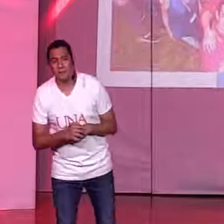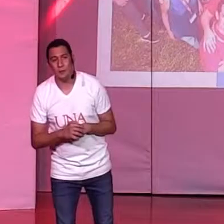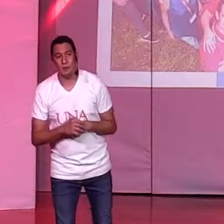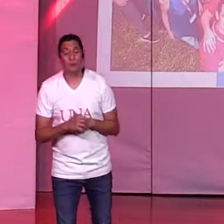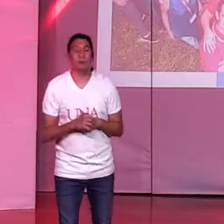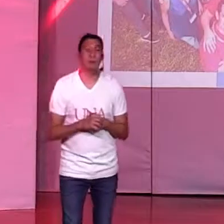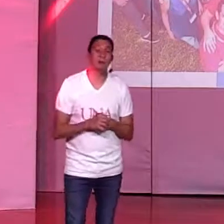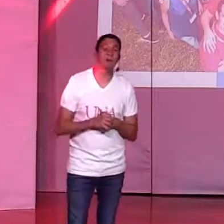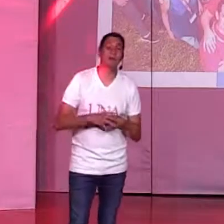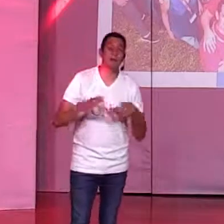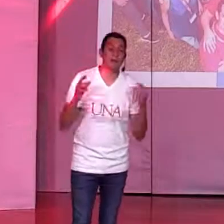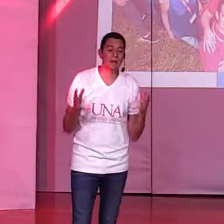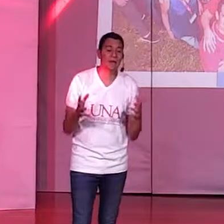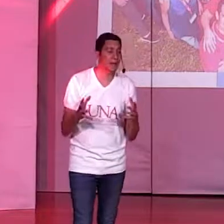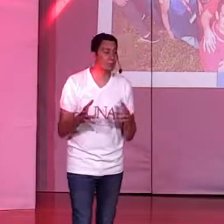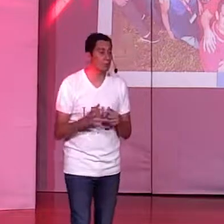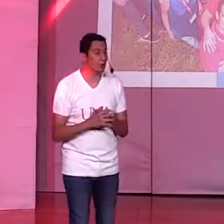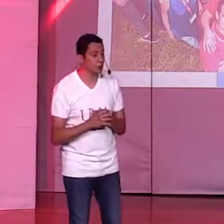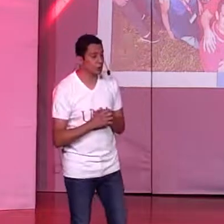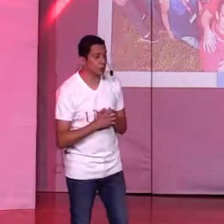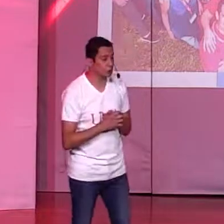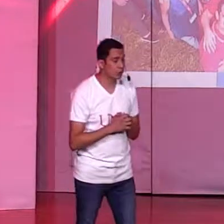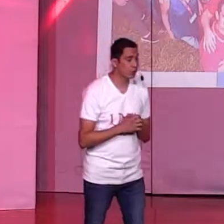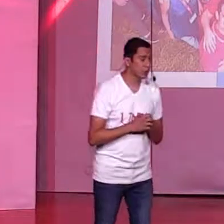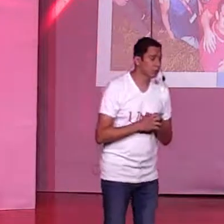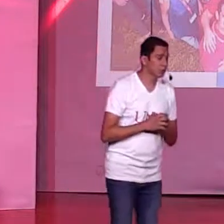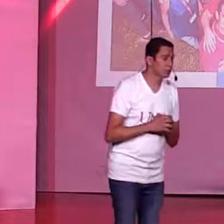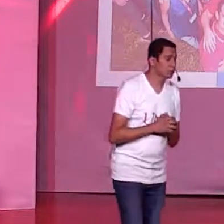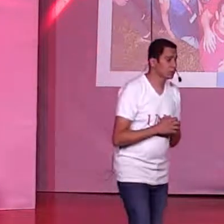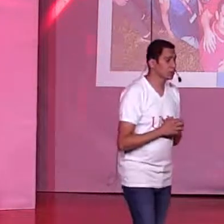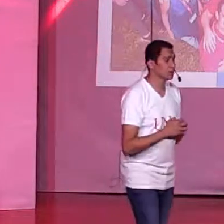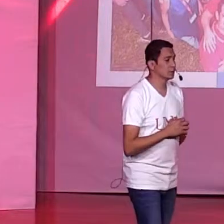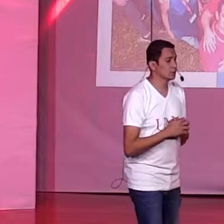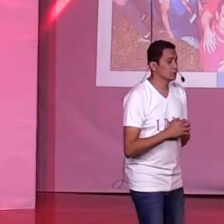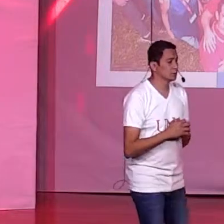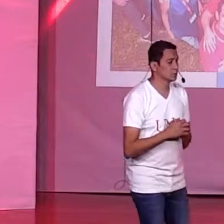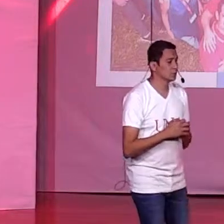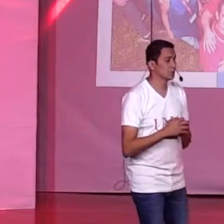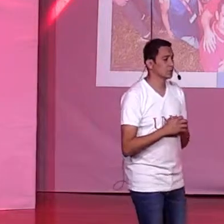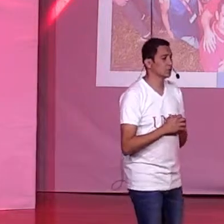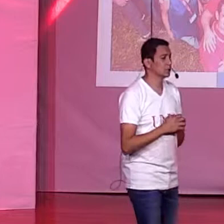Buenísimo, buenísimo. Bueno, esperamos en serio que les haya gustado mucho.